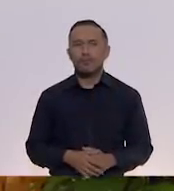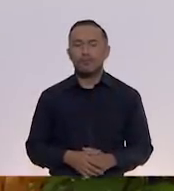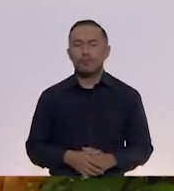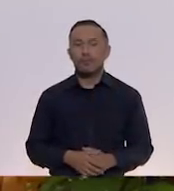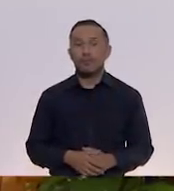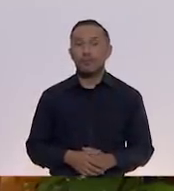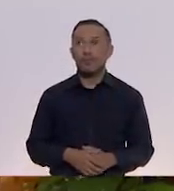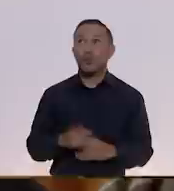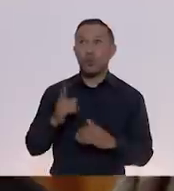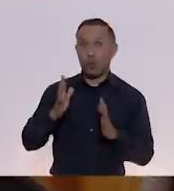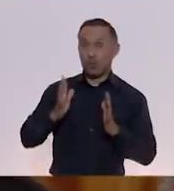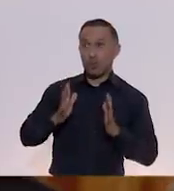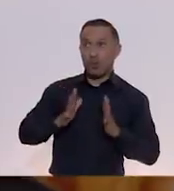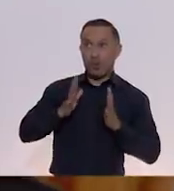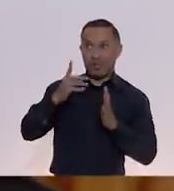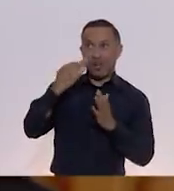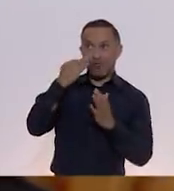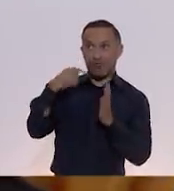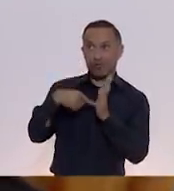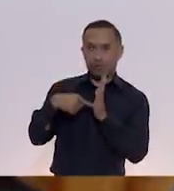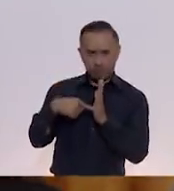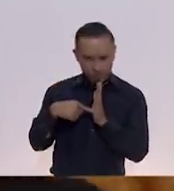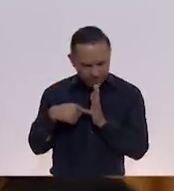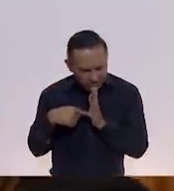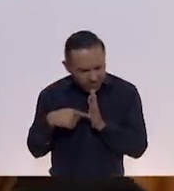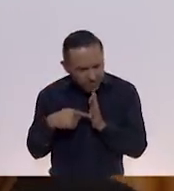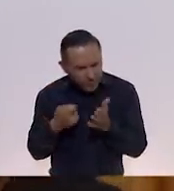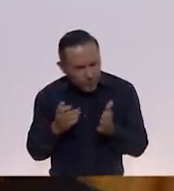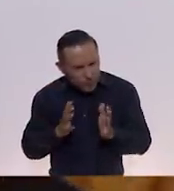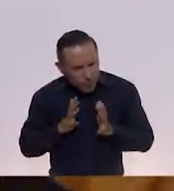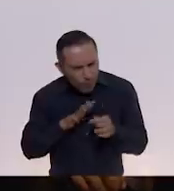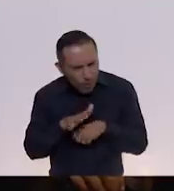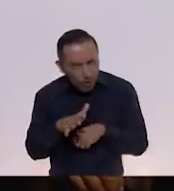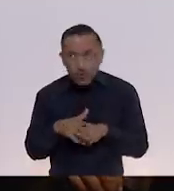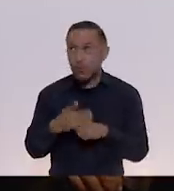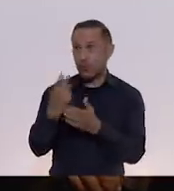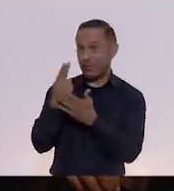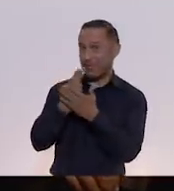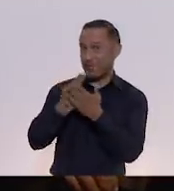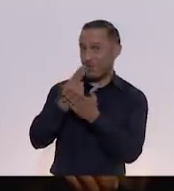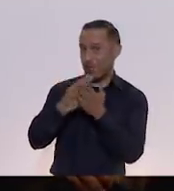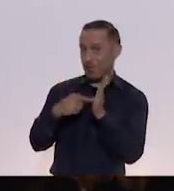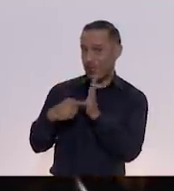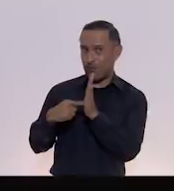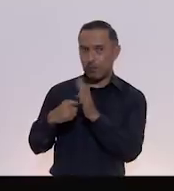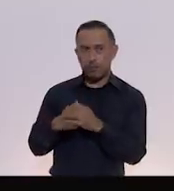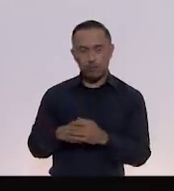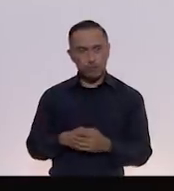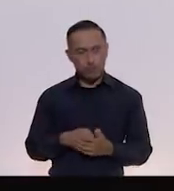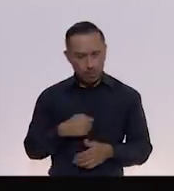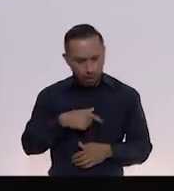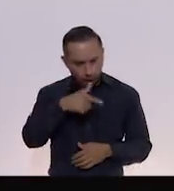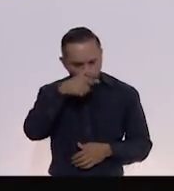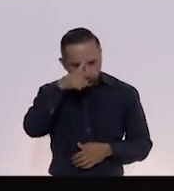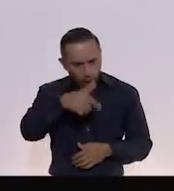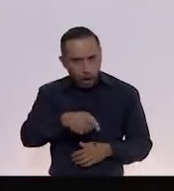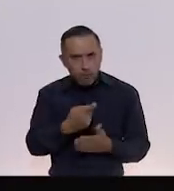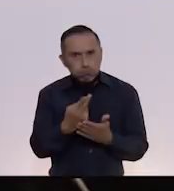Te tengo una sorpresa. ¿Ah, sí? ¿Y cuál es? Un dibujo. Mira nada más, qué